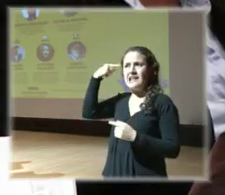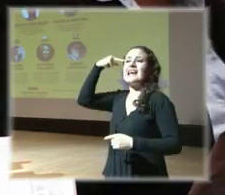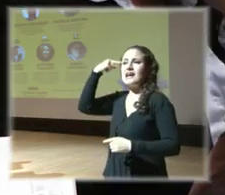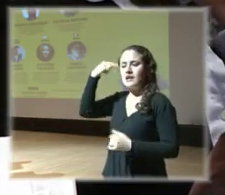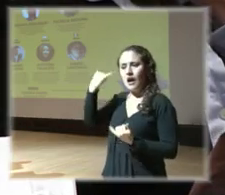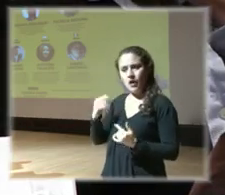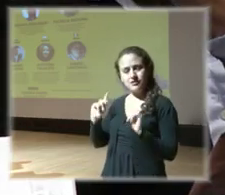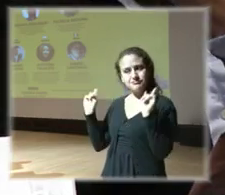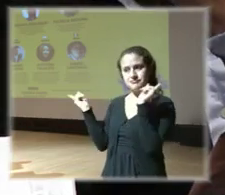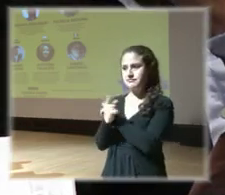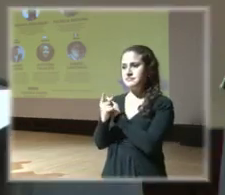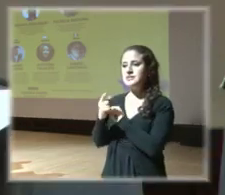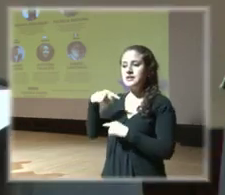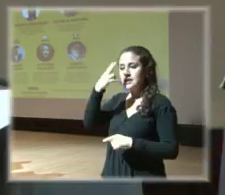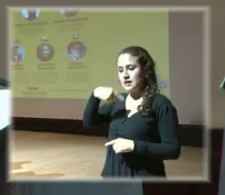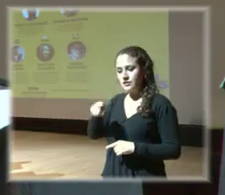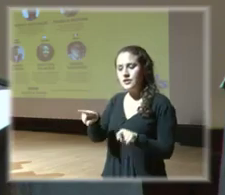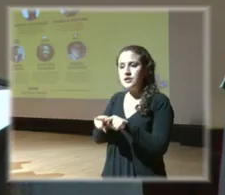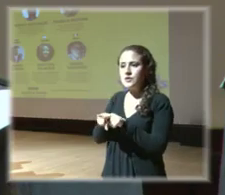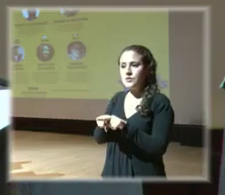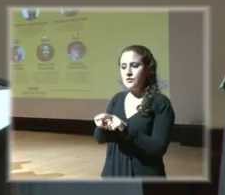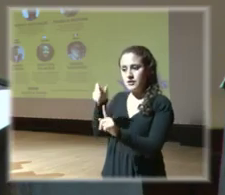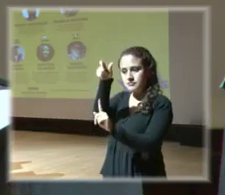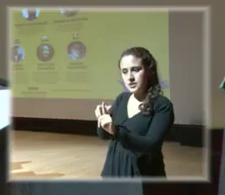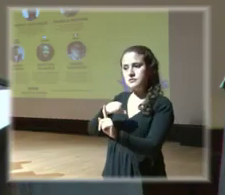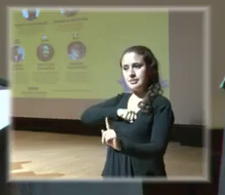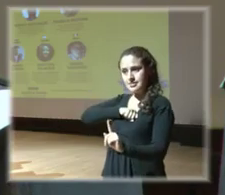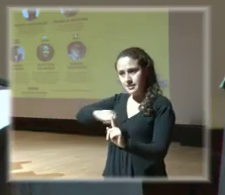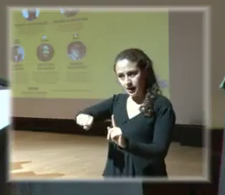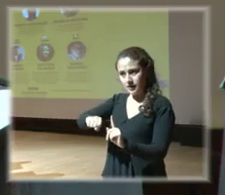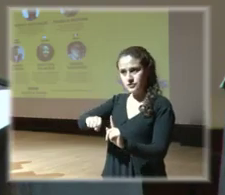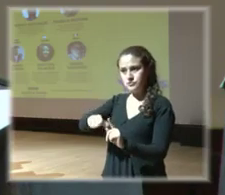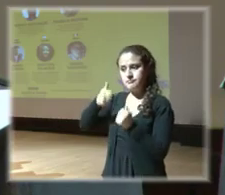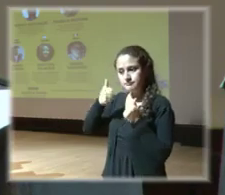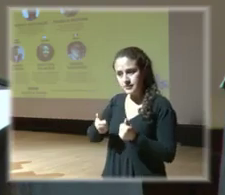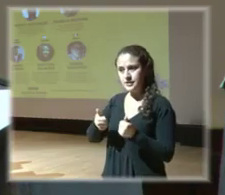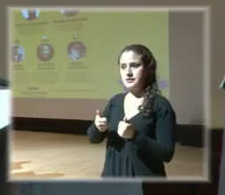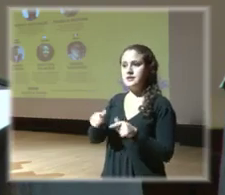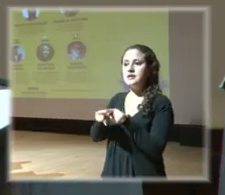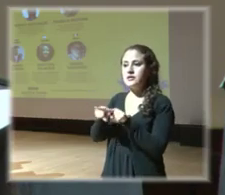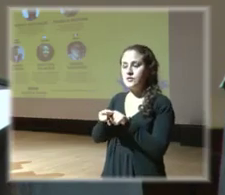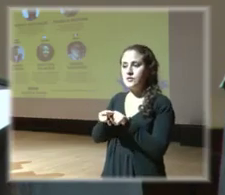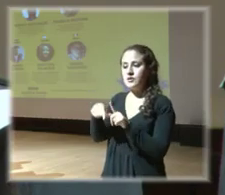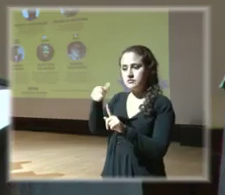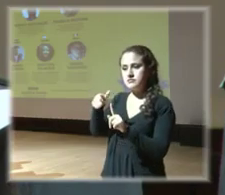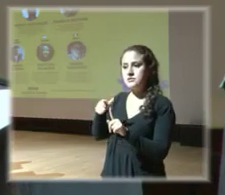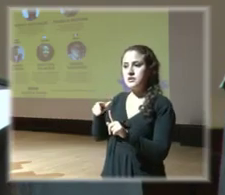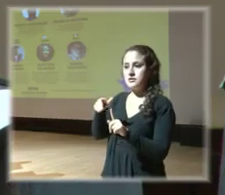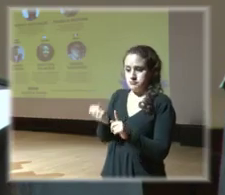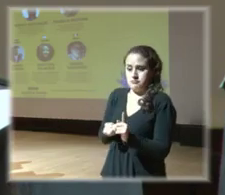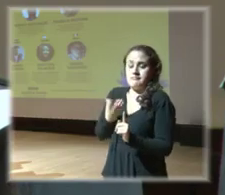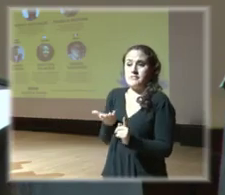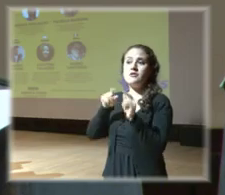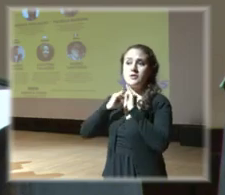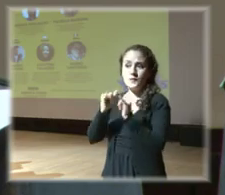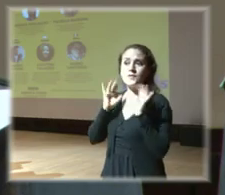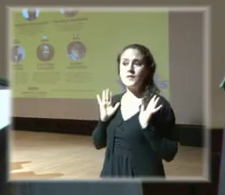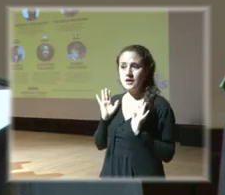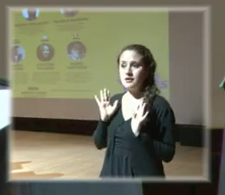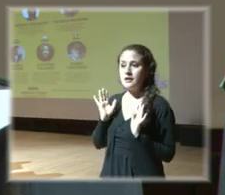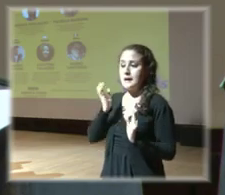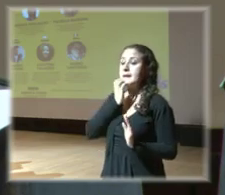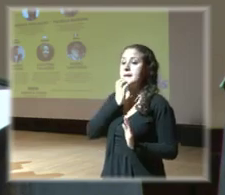pelar porque nuestros hijos se constituyan como verdaderos sujetos de derecho porque probablemente nos van a sobrevivir también. Entonces, si yo no